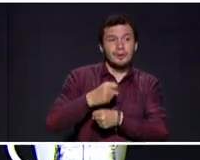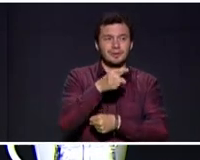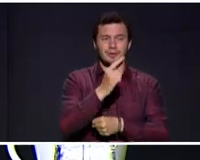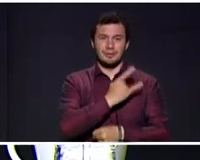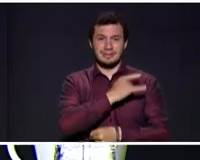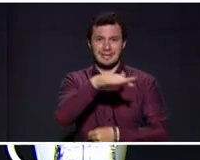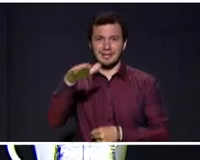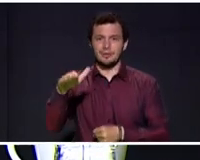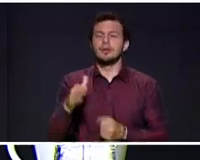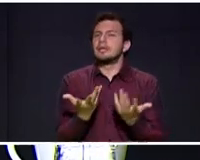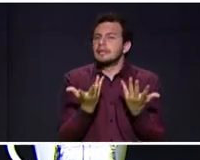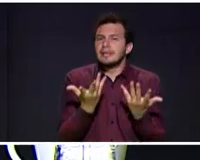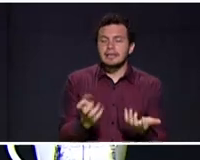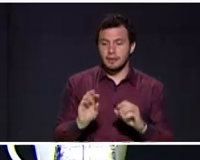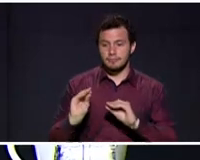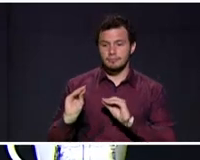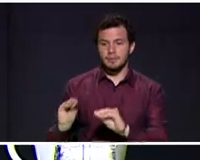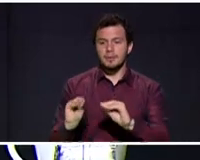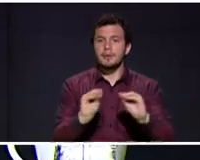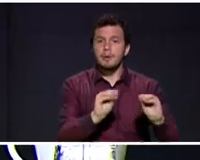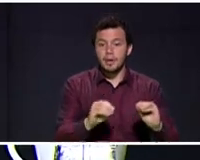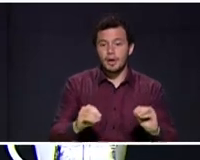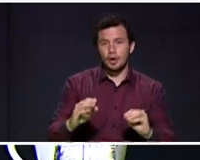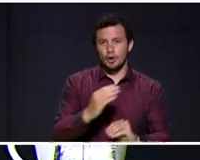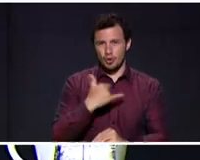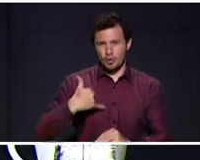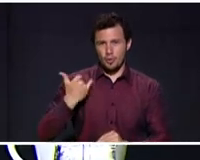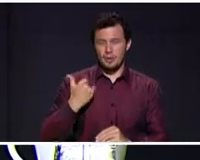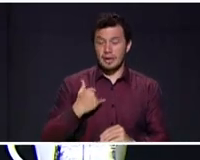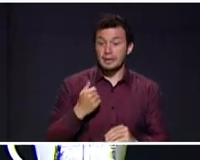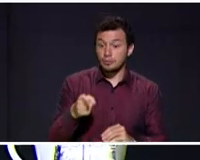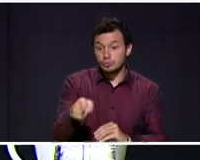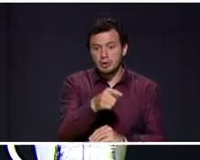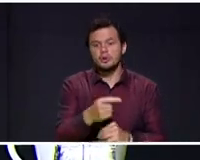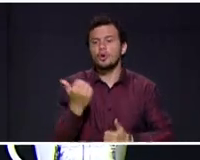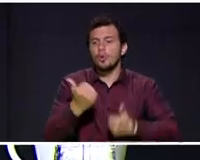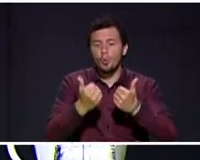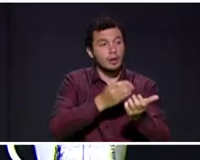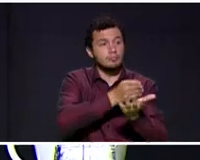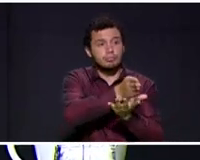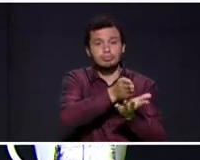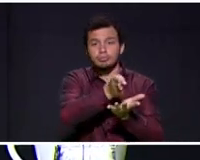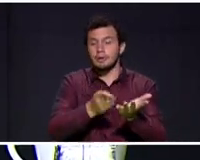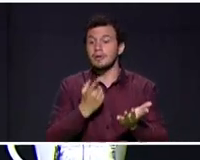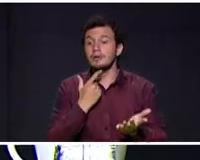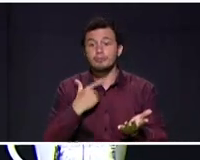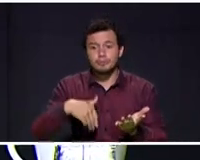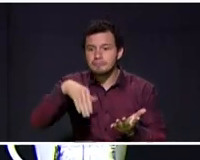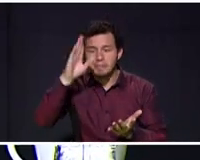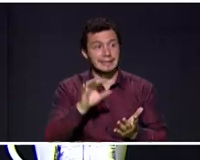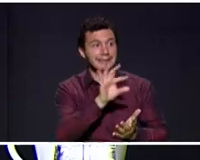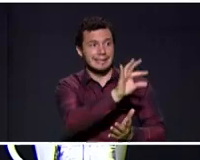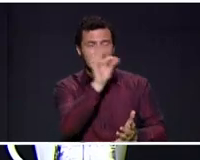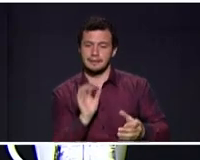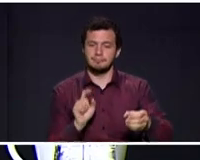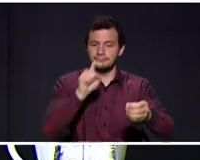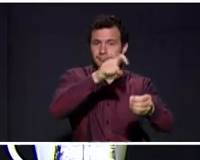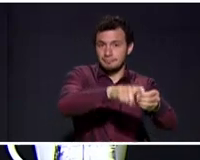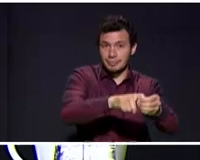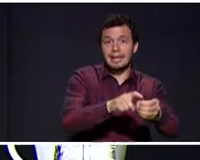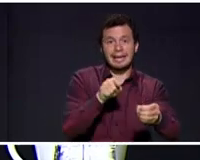en los para entrar a la universidad y también para que escojan la carrera que más les guste esto es muy importante y